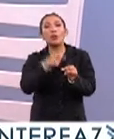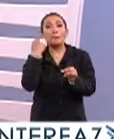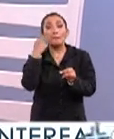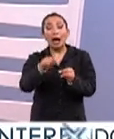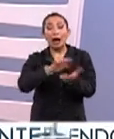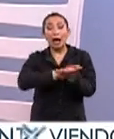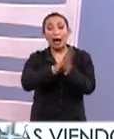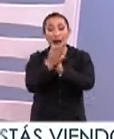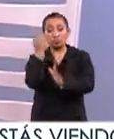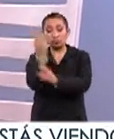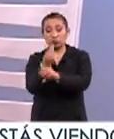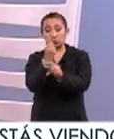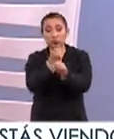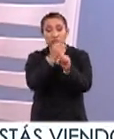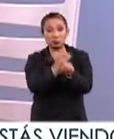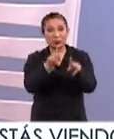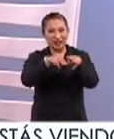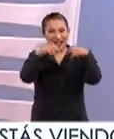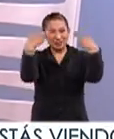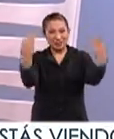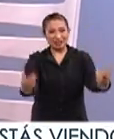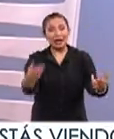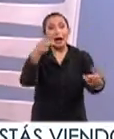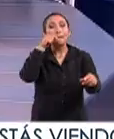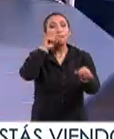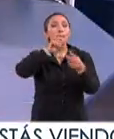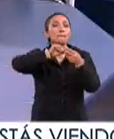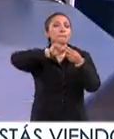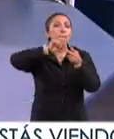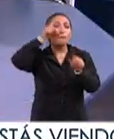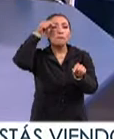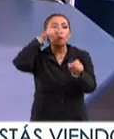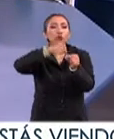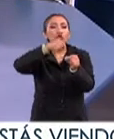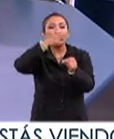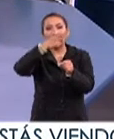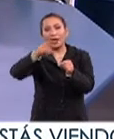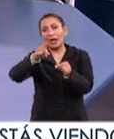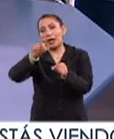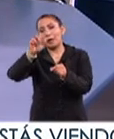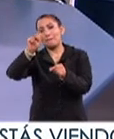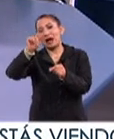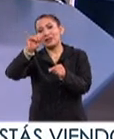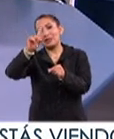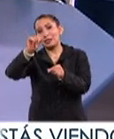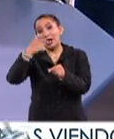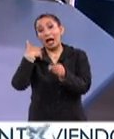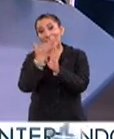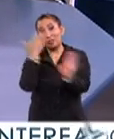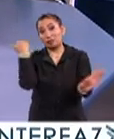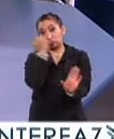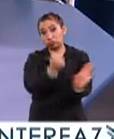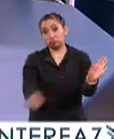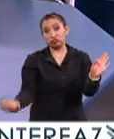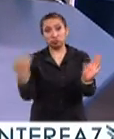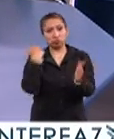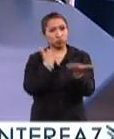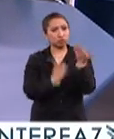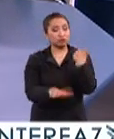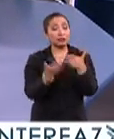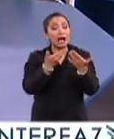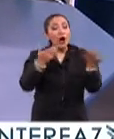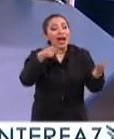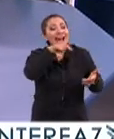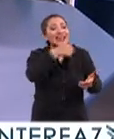revista Punto de Partida, esta revista tan querida, tan bien acogida, que ha tenido tanto éxito y que